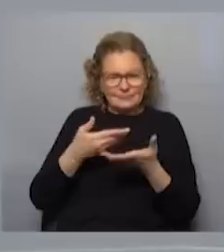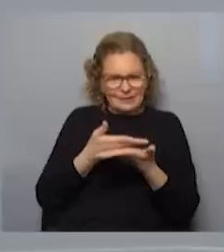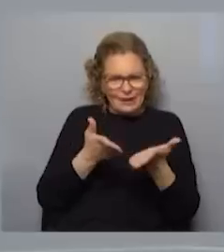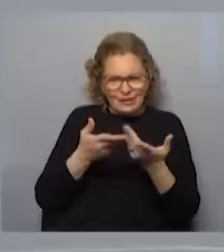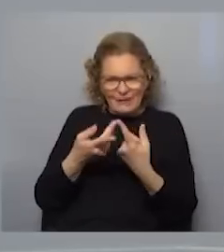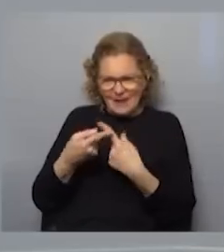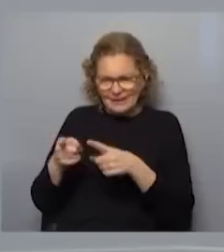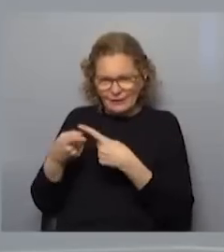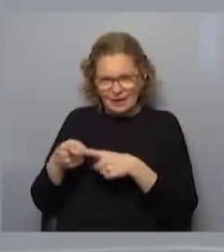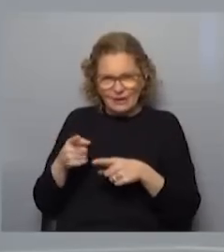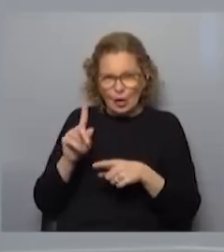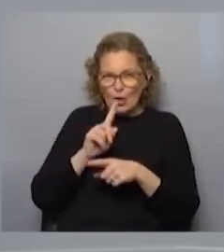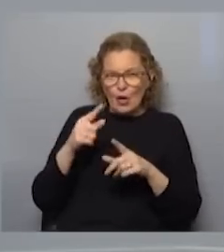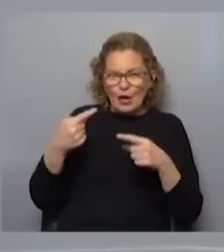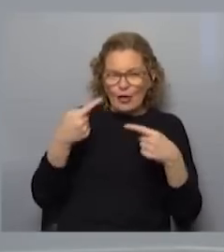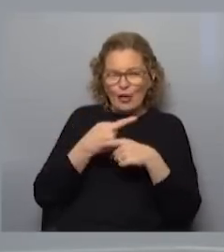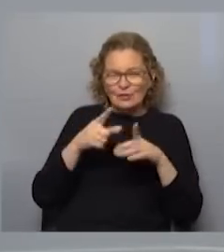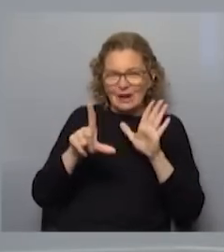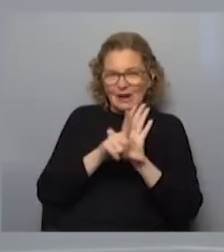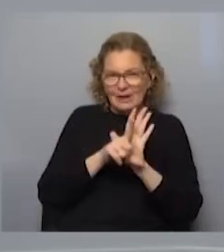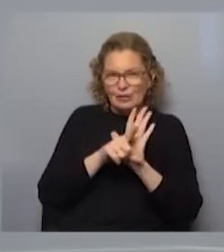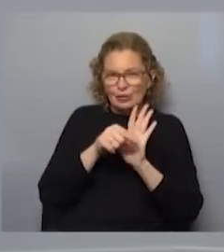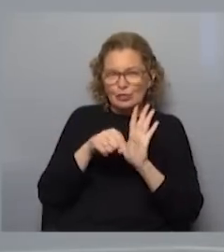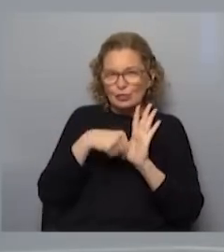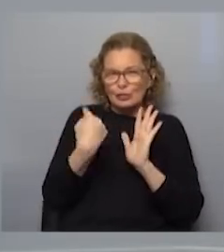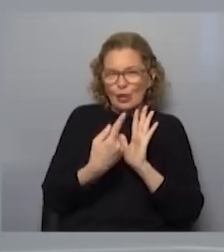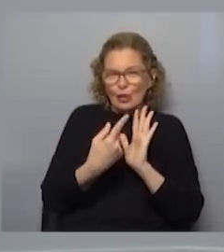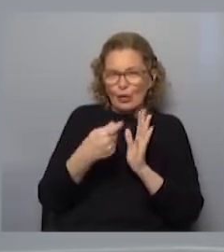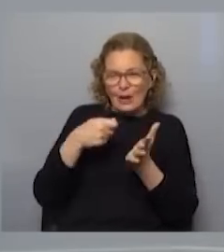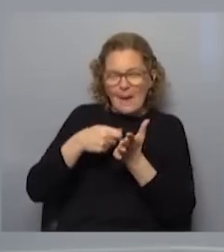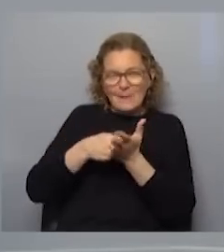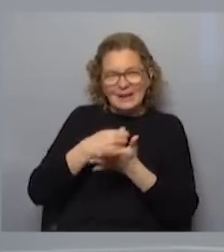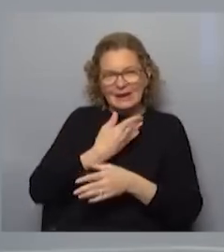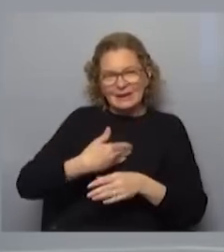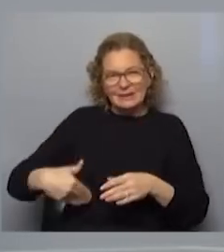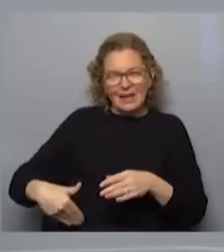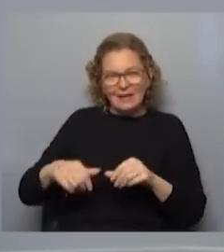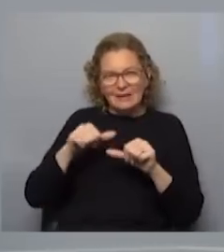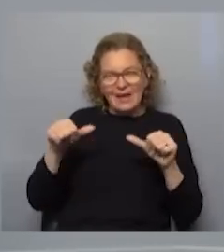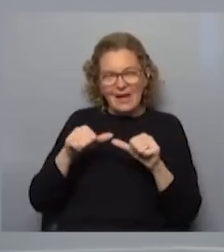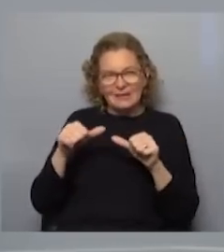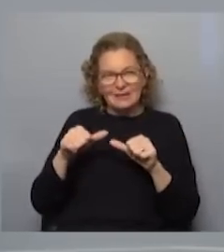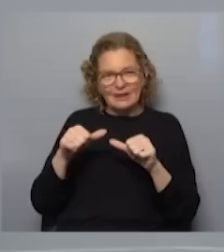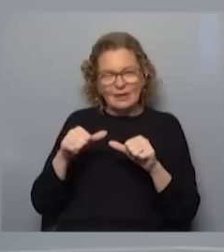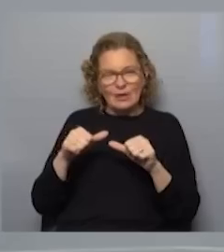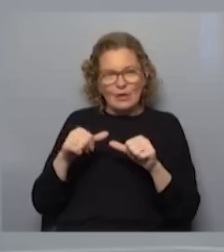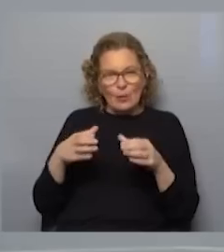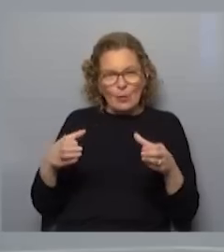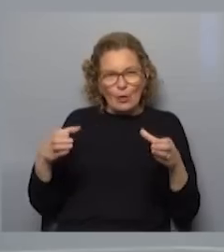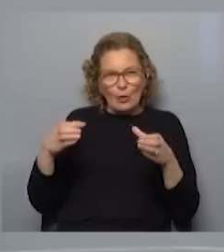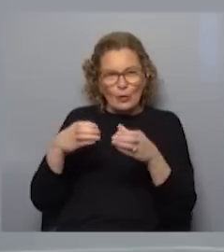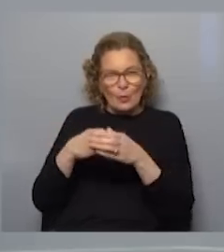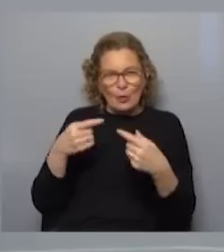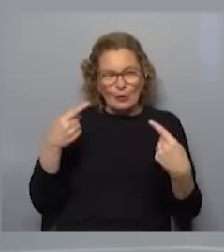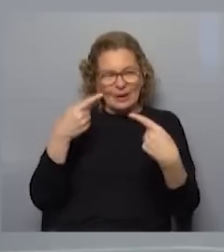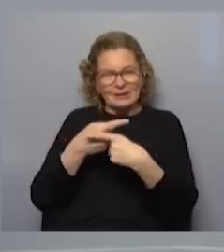acciones ilegales todas a costo con recursos del estado que constituyen en Sí una afrenta un